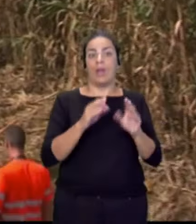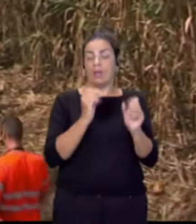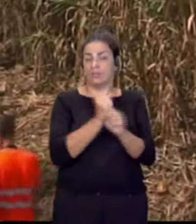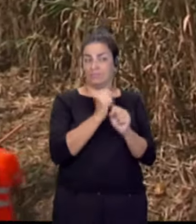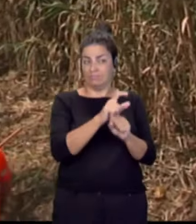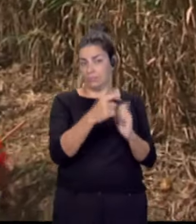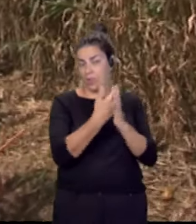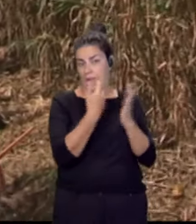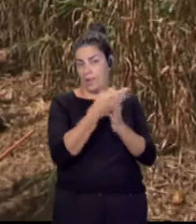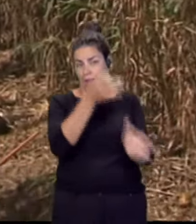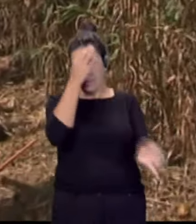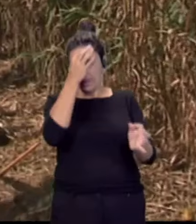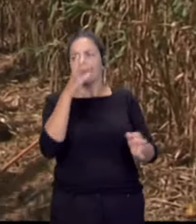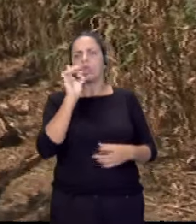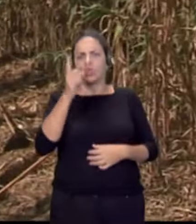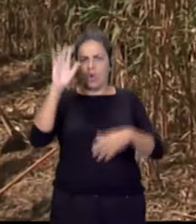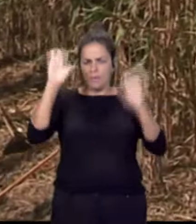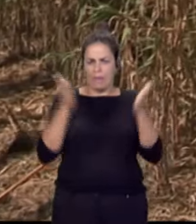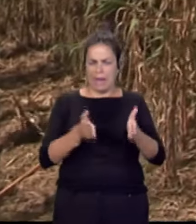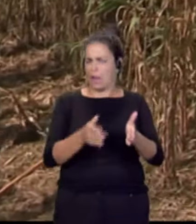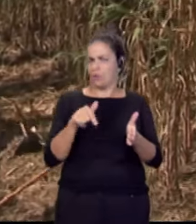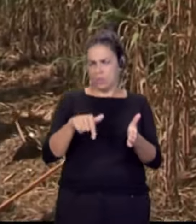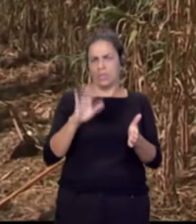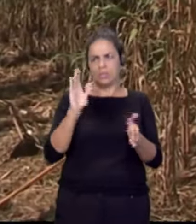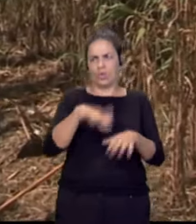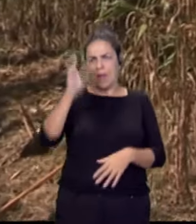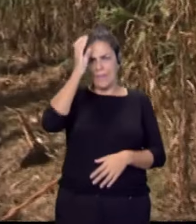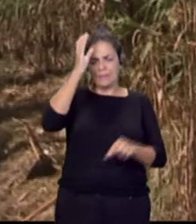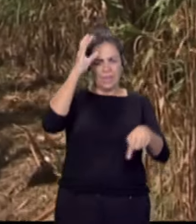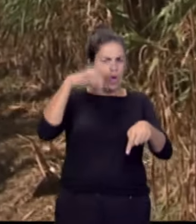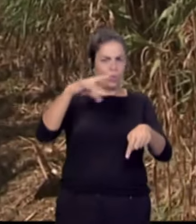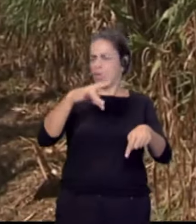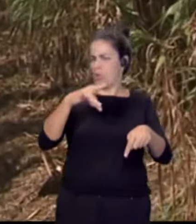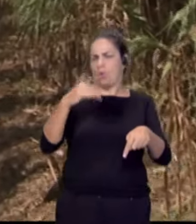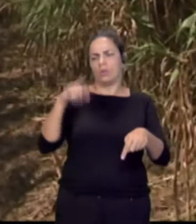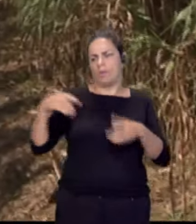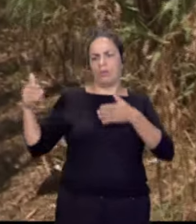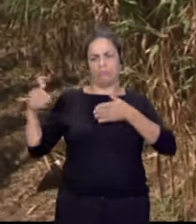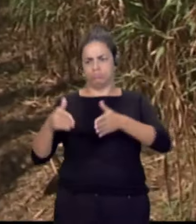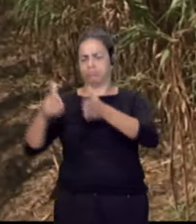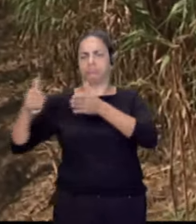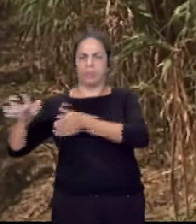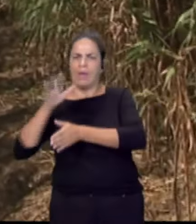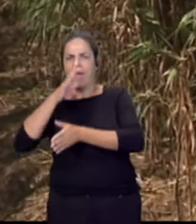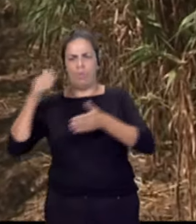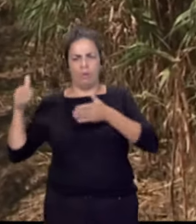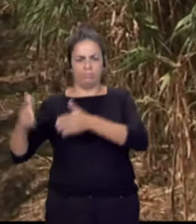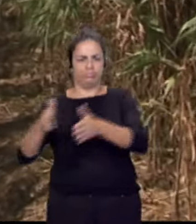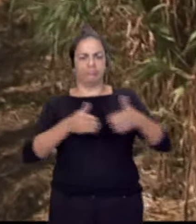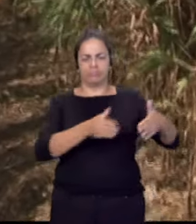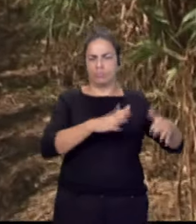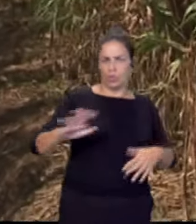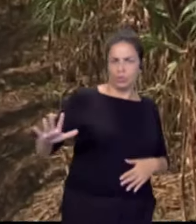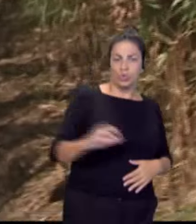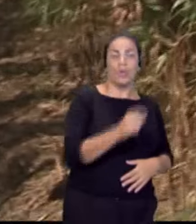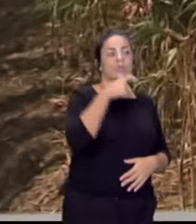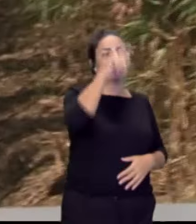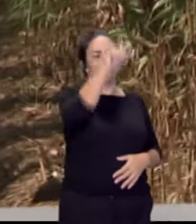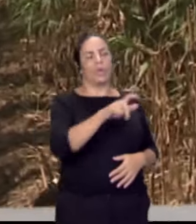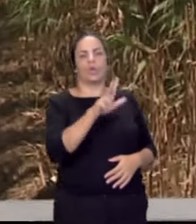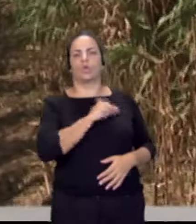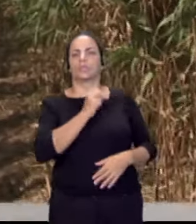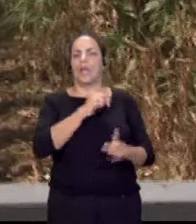solo se ciñe en este barranco que estamos viendo aquí en Las Mercedes, sino en todos los cauces de agua de la isla, está con nosotros el concejal de Medio Ambiente. Buenos